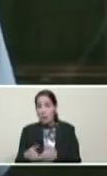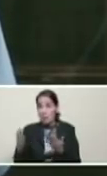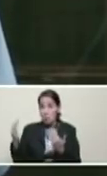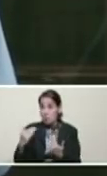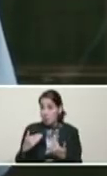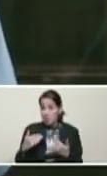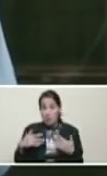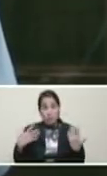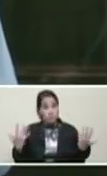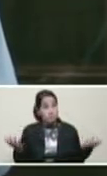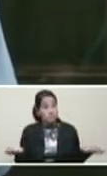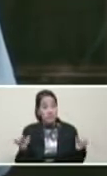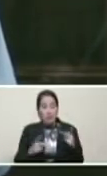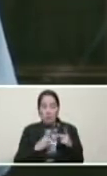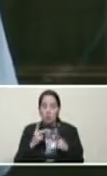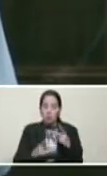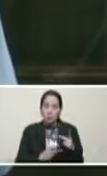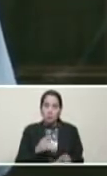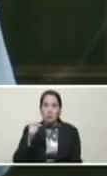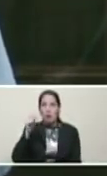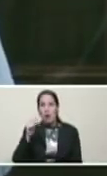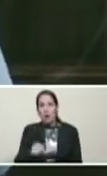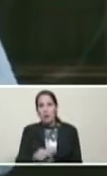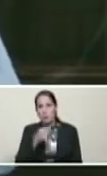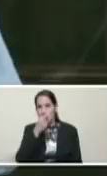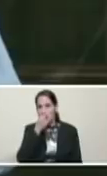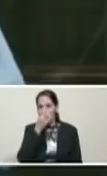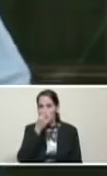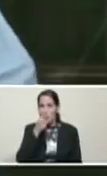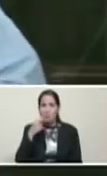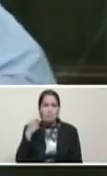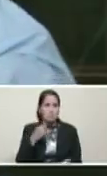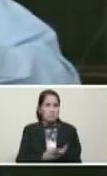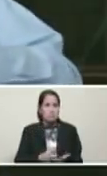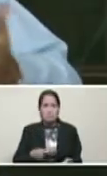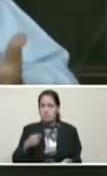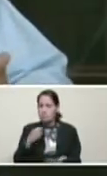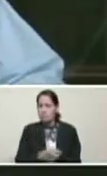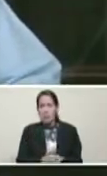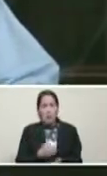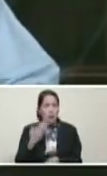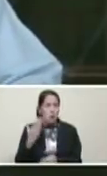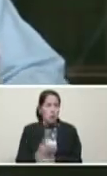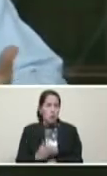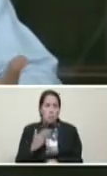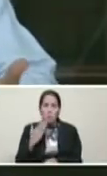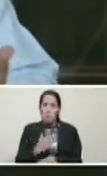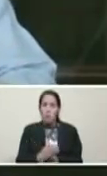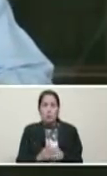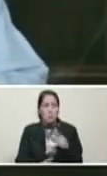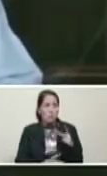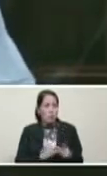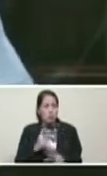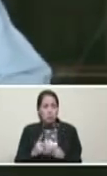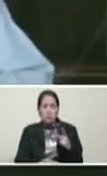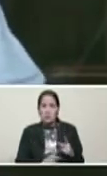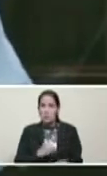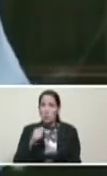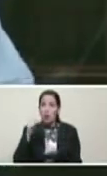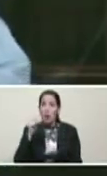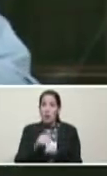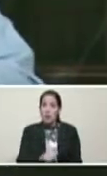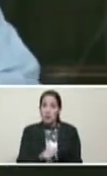las producimos aquí cueste lo que cueste con un nuevo esfuerzo convocando las fuerzas productivas